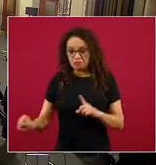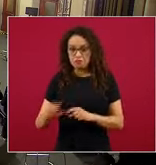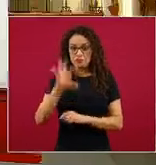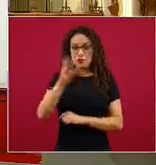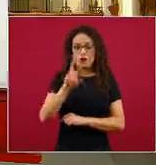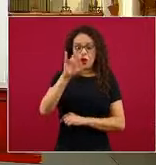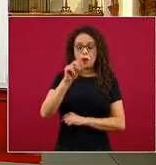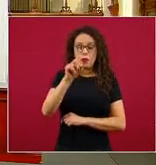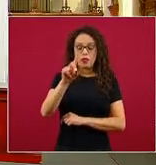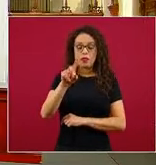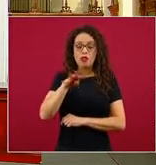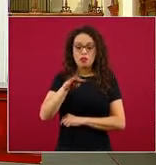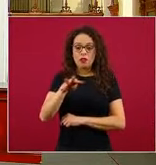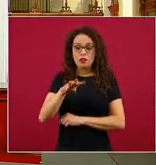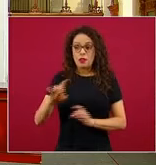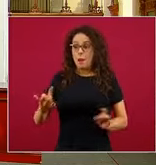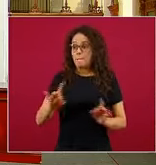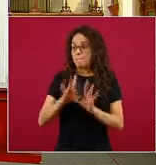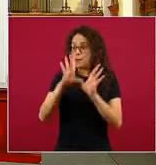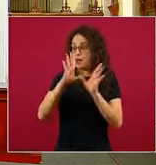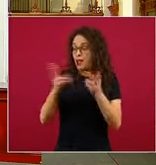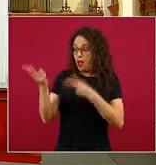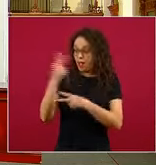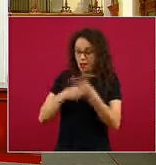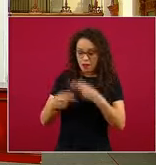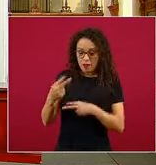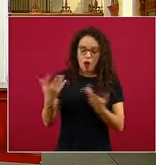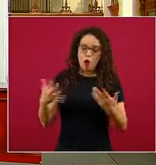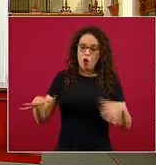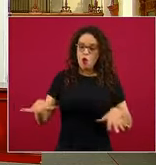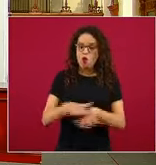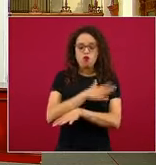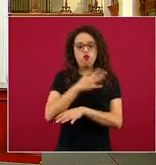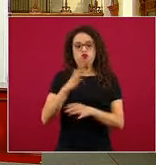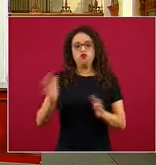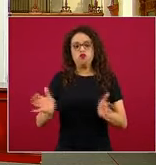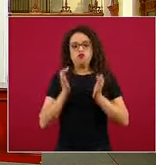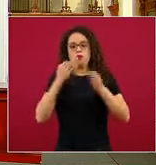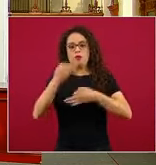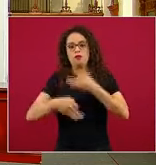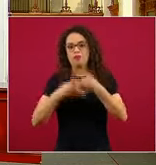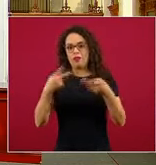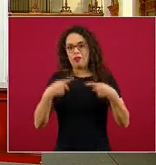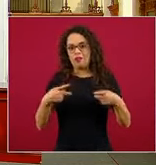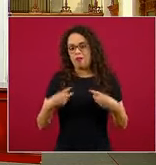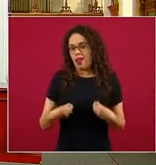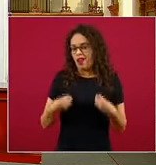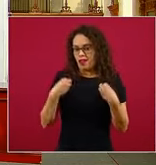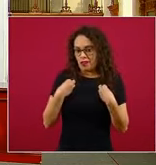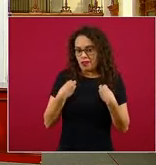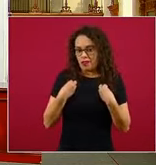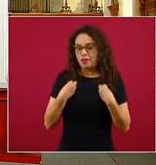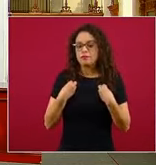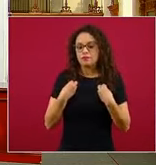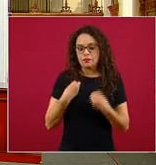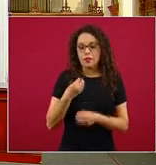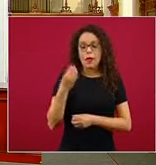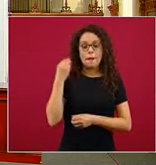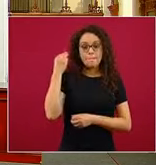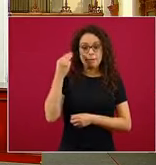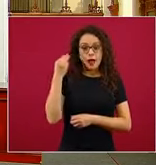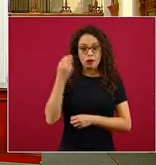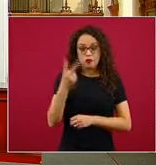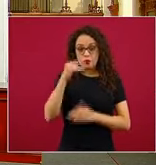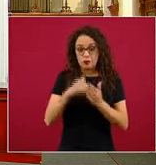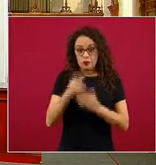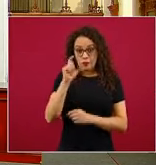vidas. El primer caso en la Magdalena Contreras fue el 26 de marzo del 2020. Y desde los primeros